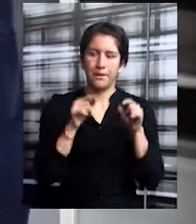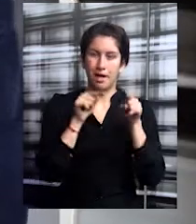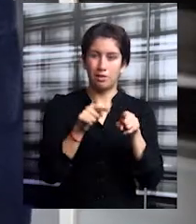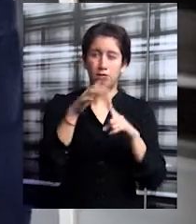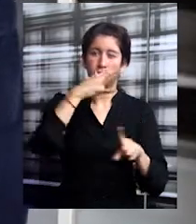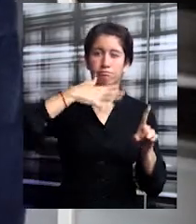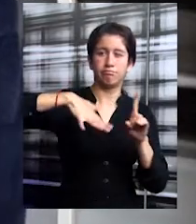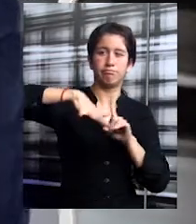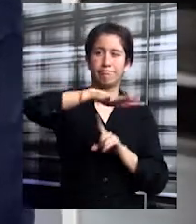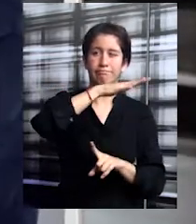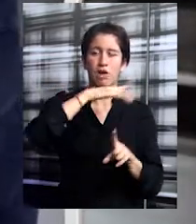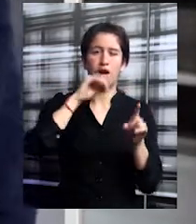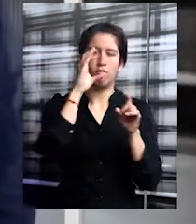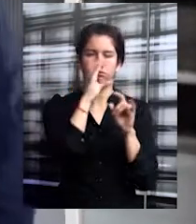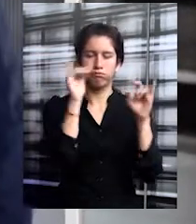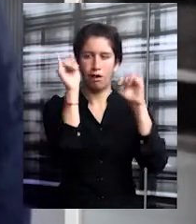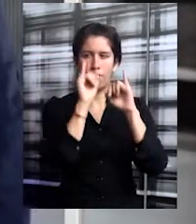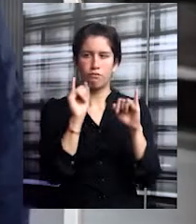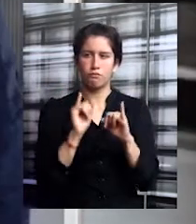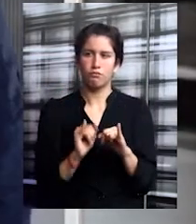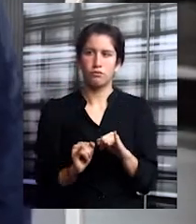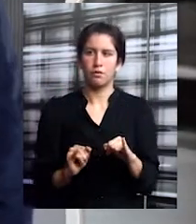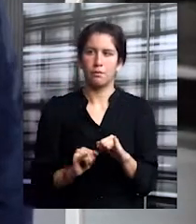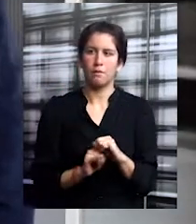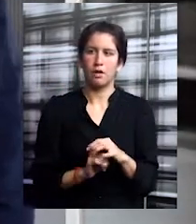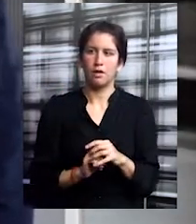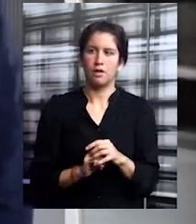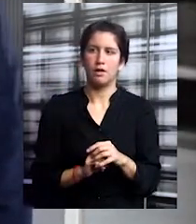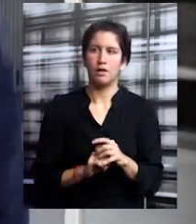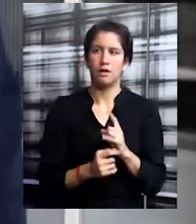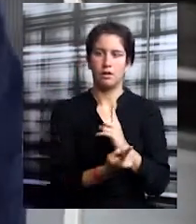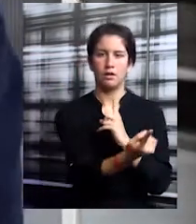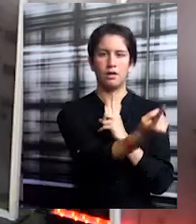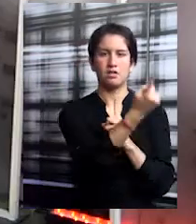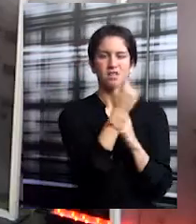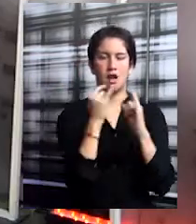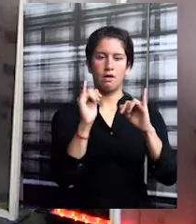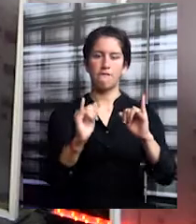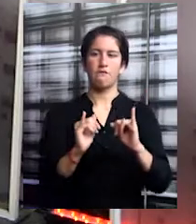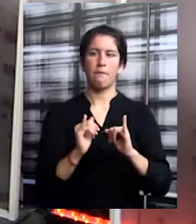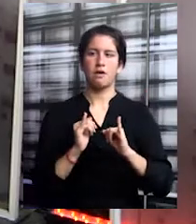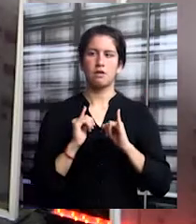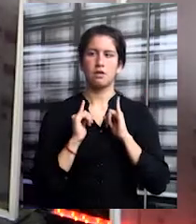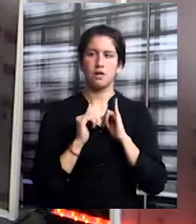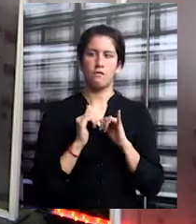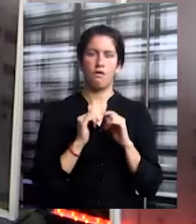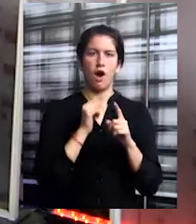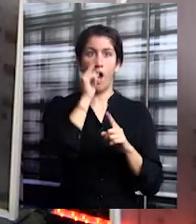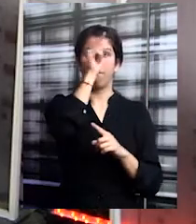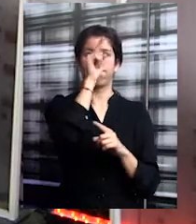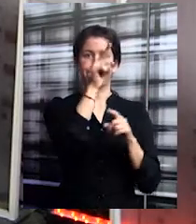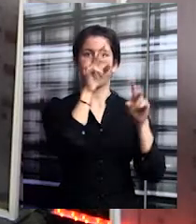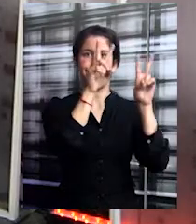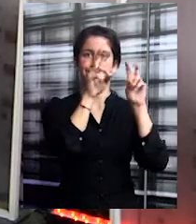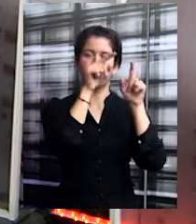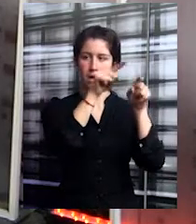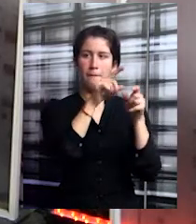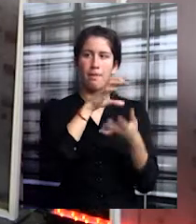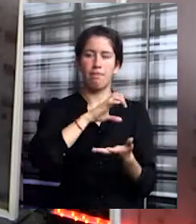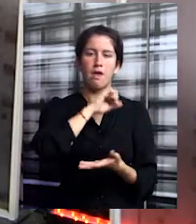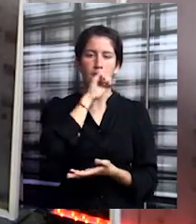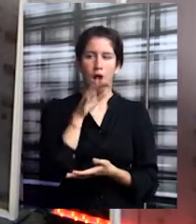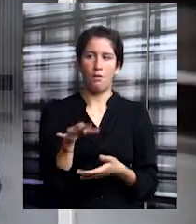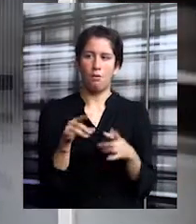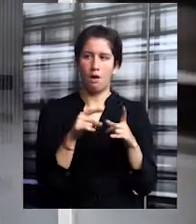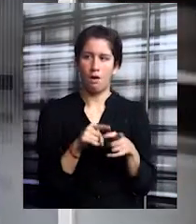que, de alguna manera, llevan el enfoque informativo hacia allá. Y le insisto, aquí, alcalde, yo creo que no tenemos que devaluar